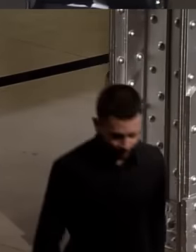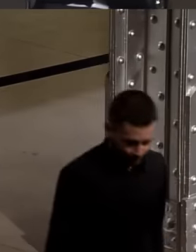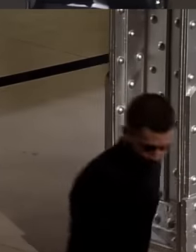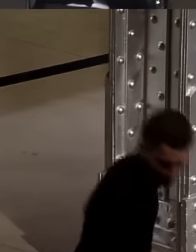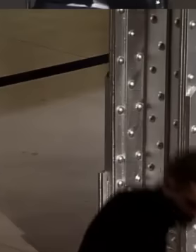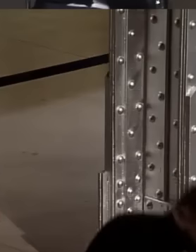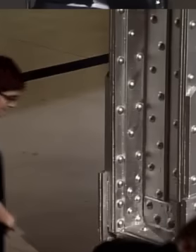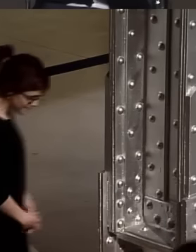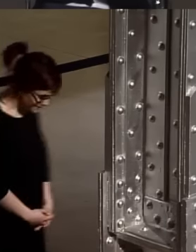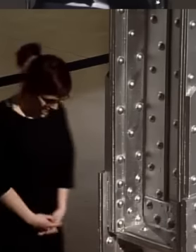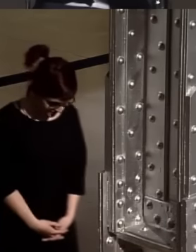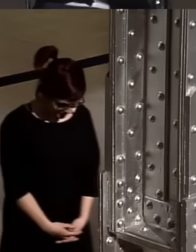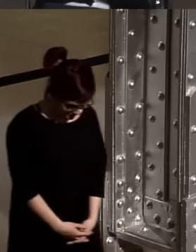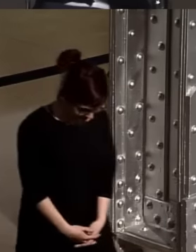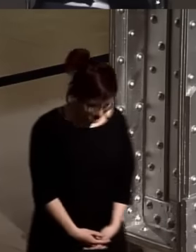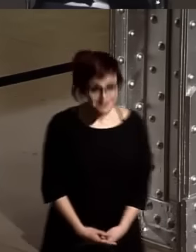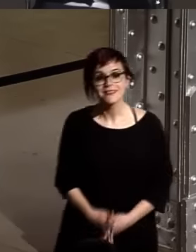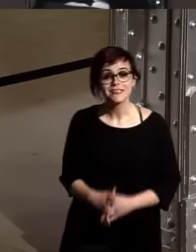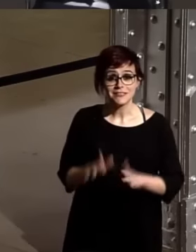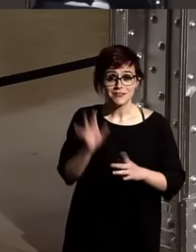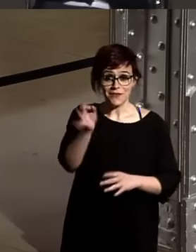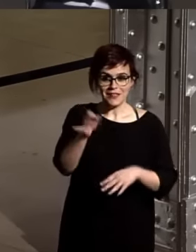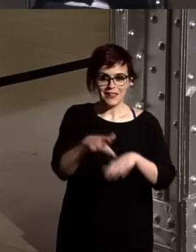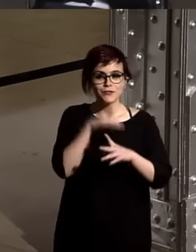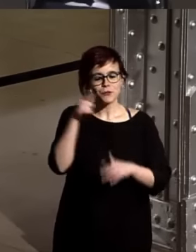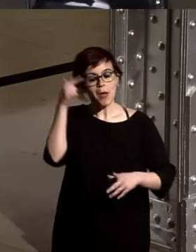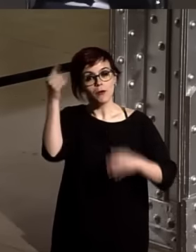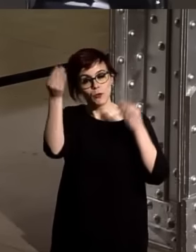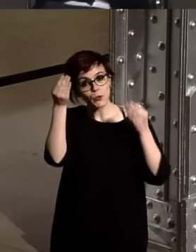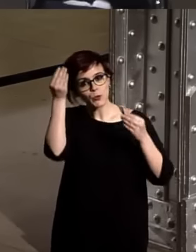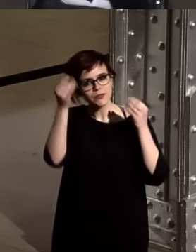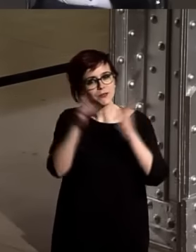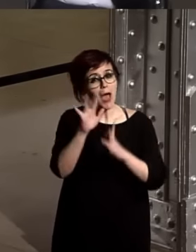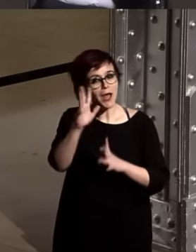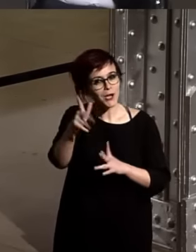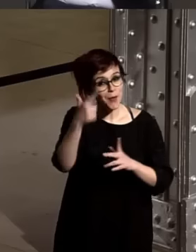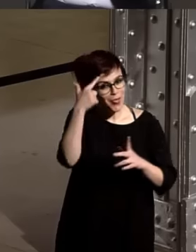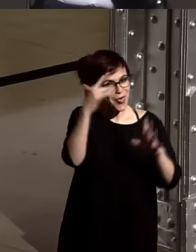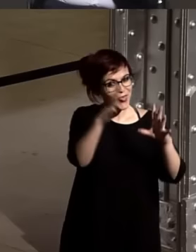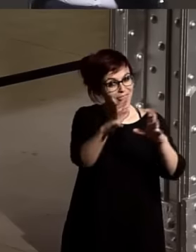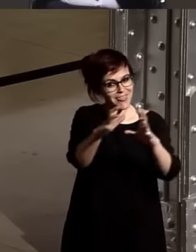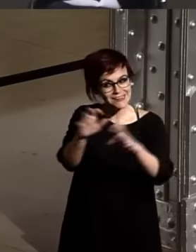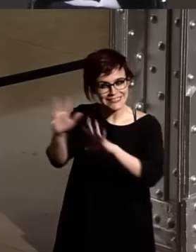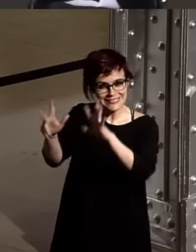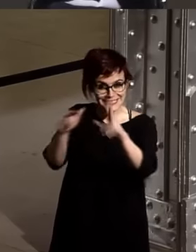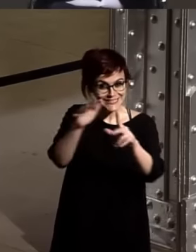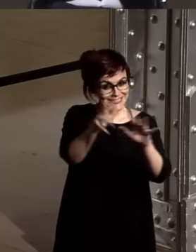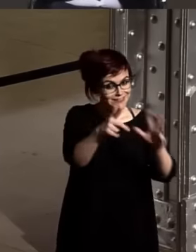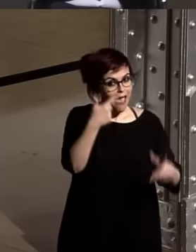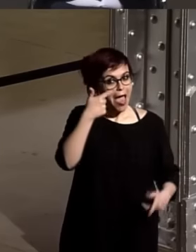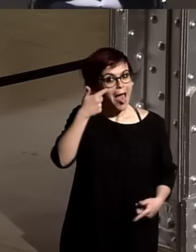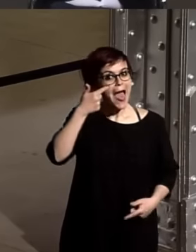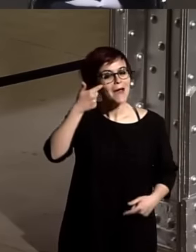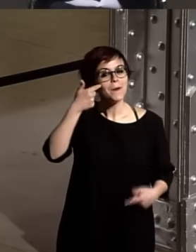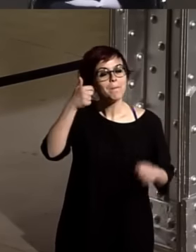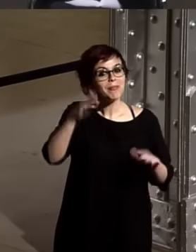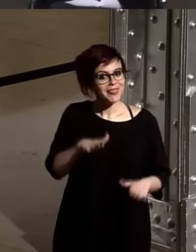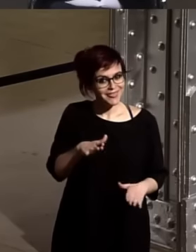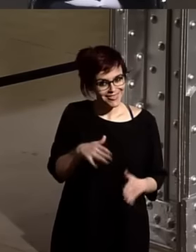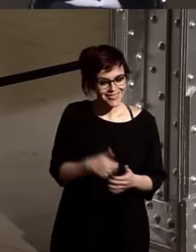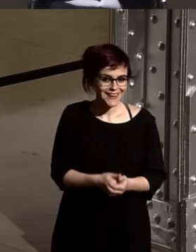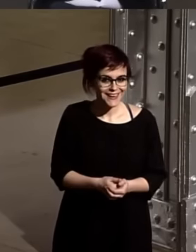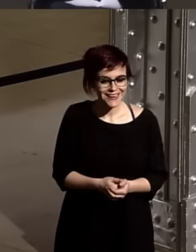Cómo no esper pregunta estaba tod reflexionando estabas estaba robando algo un cerebro robado a